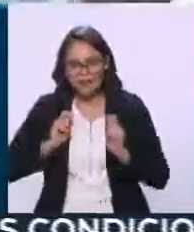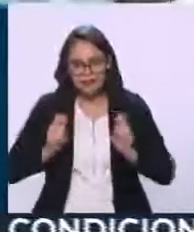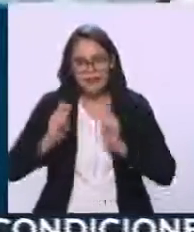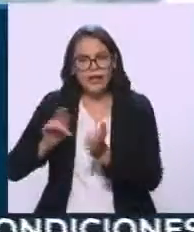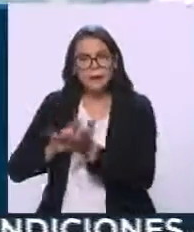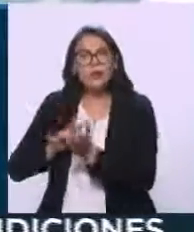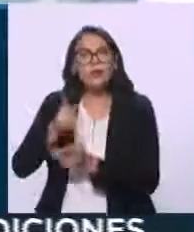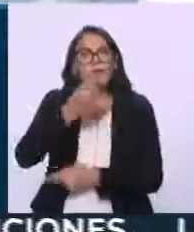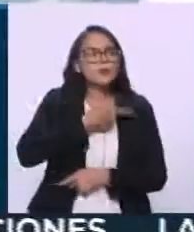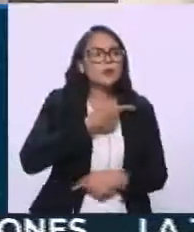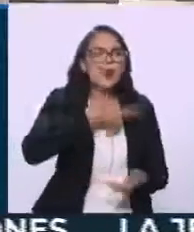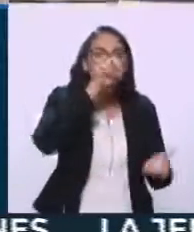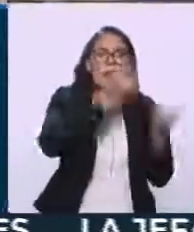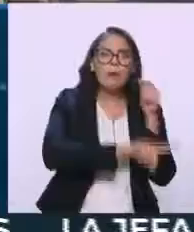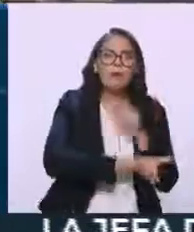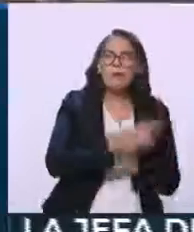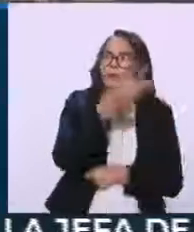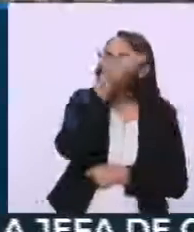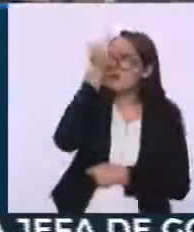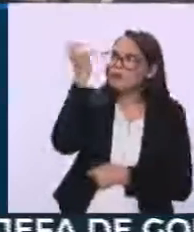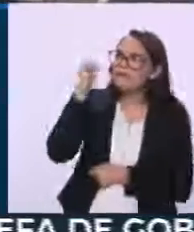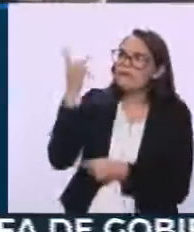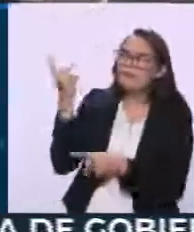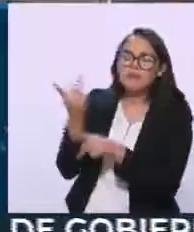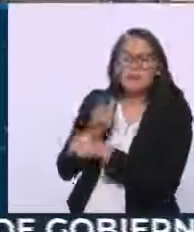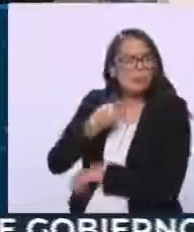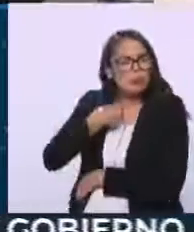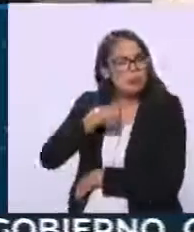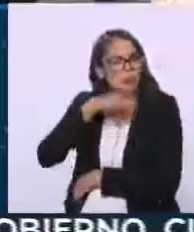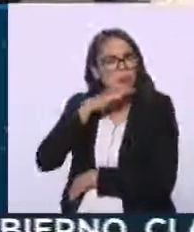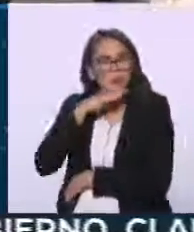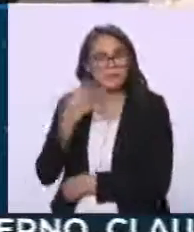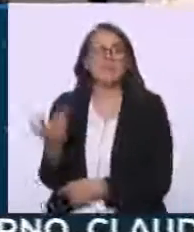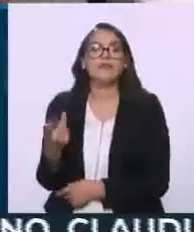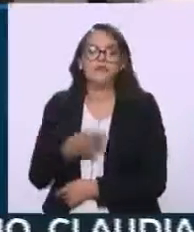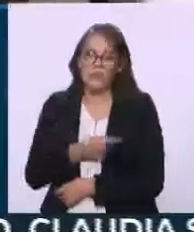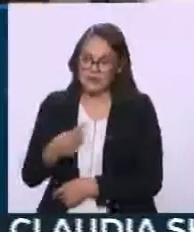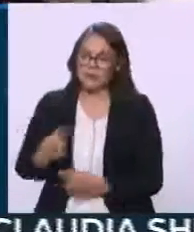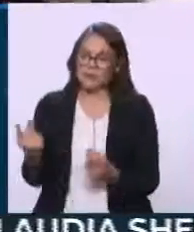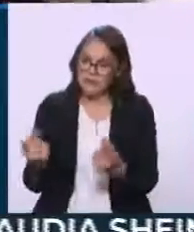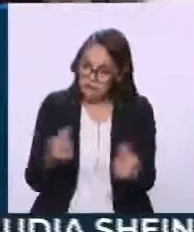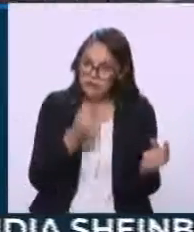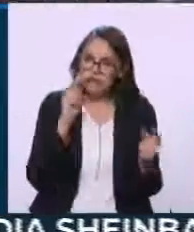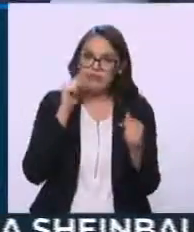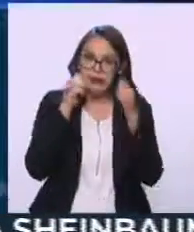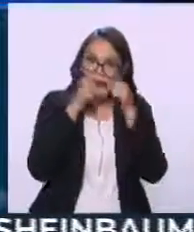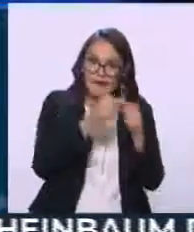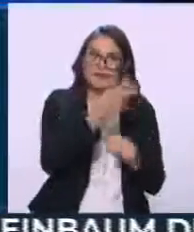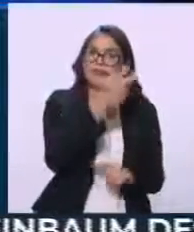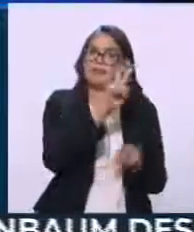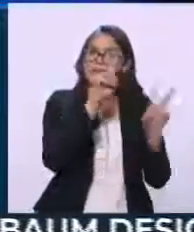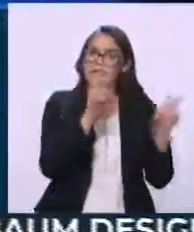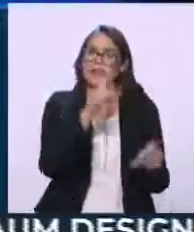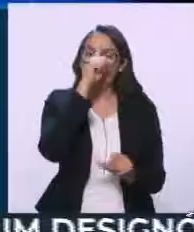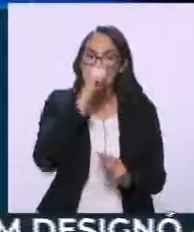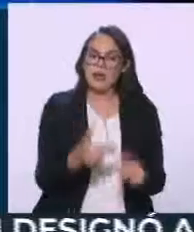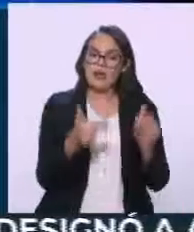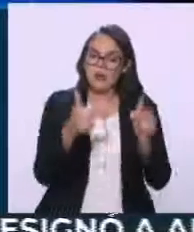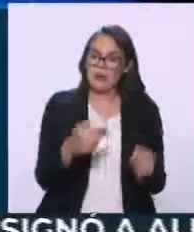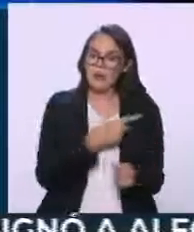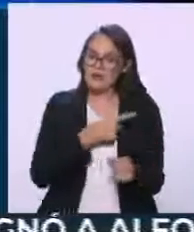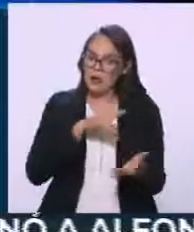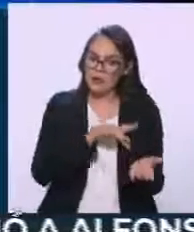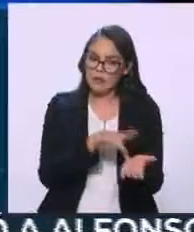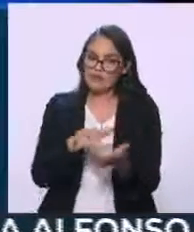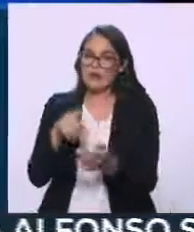¿no? Entonces, quizá yo creo que ahora es momento de pisar el acelerador en esa materia. Y te quería preguntar